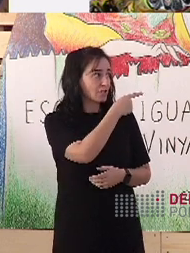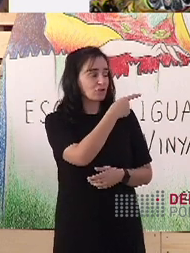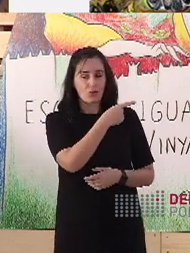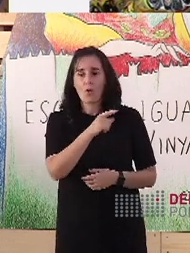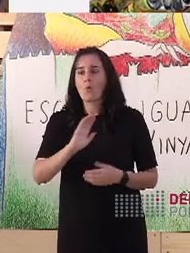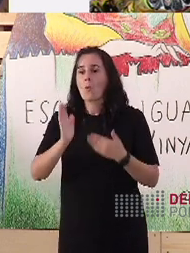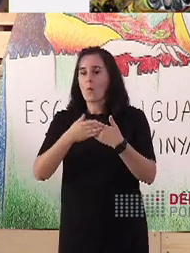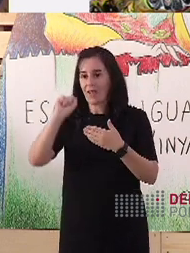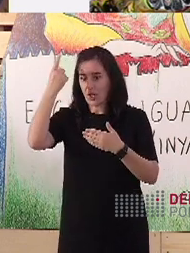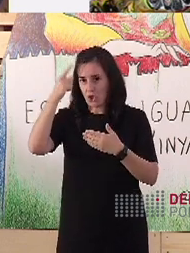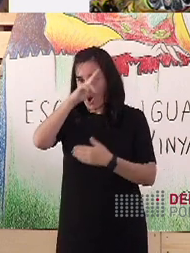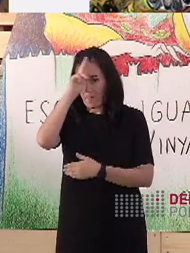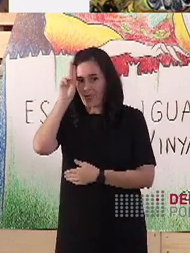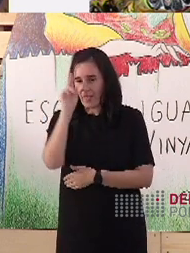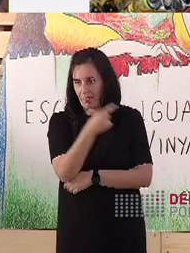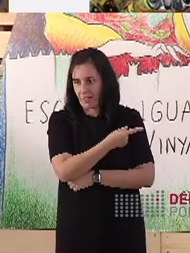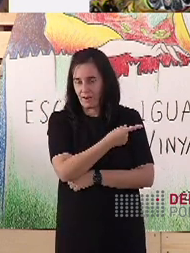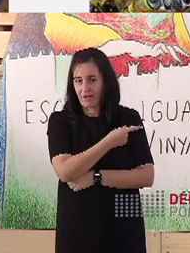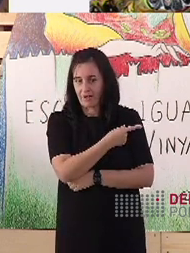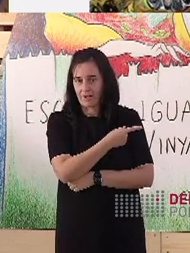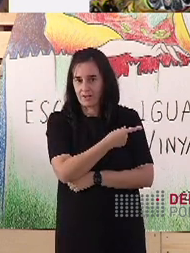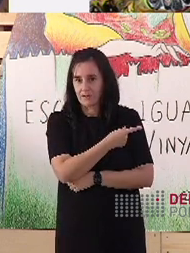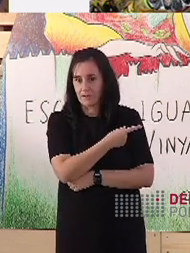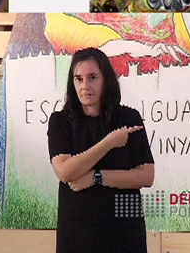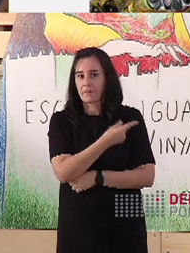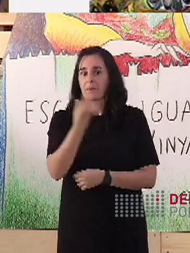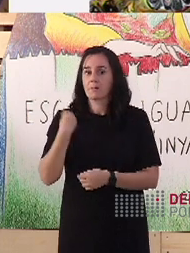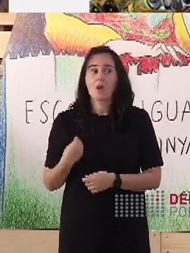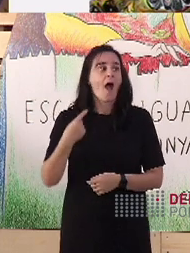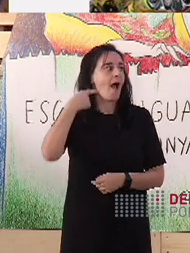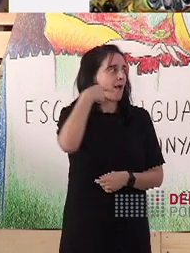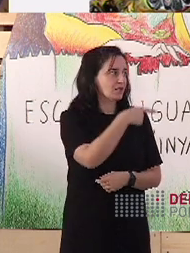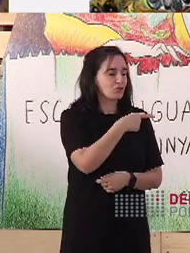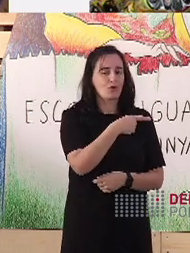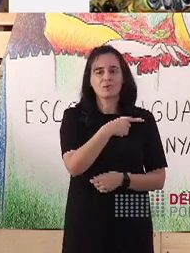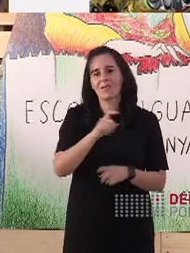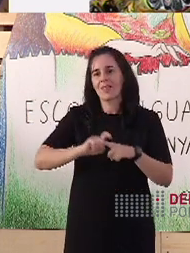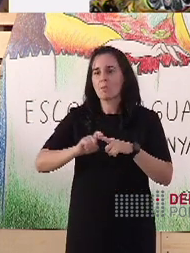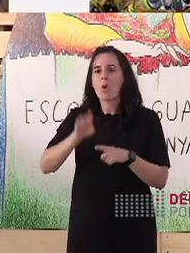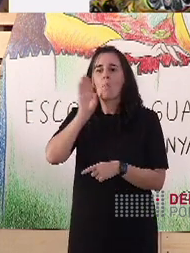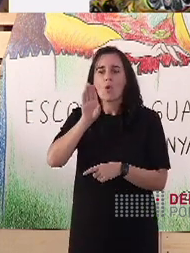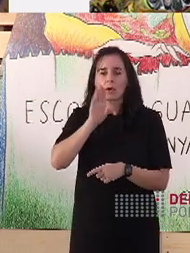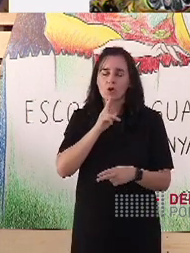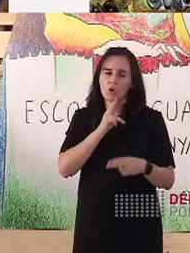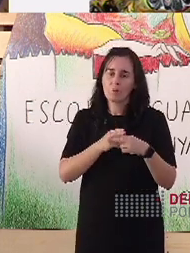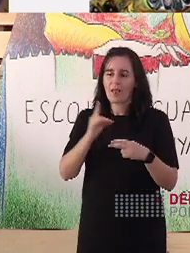Esto es la Puerta del Sol, en Madrid. Pues esto pertenece a un tipo de porno que se llama Public